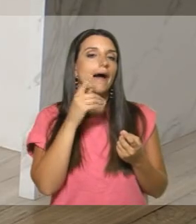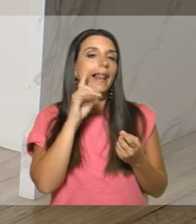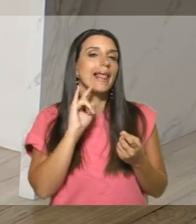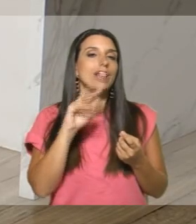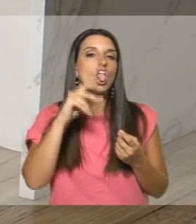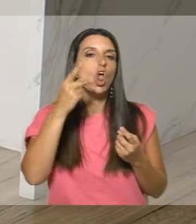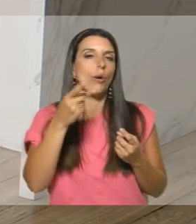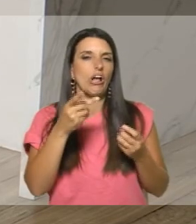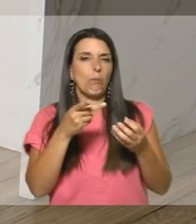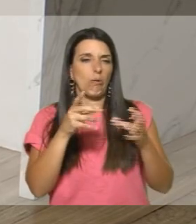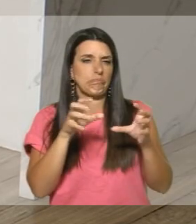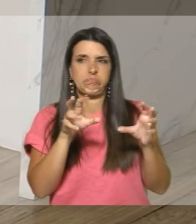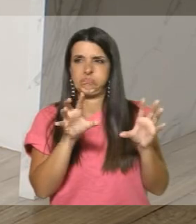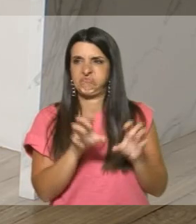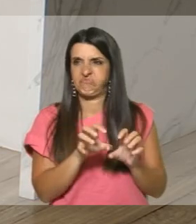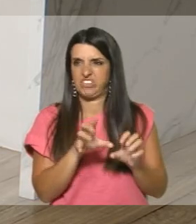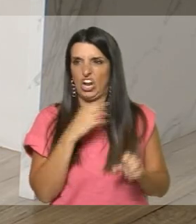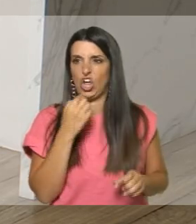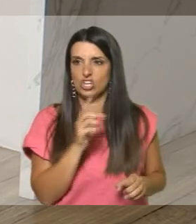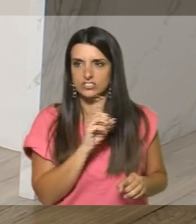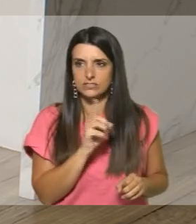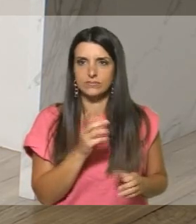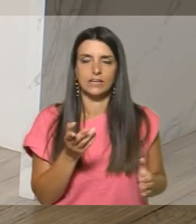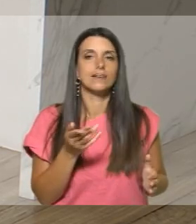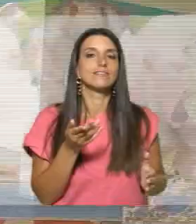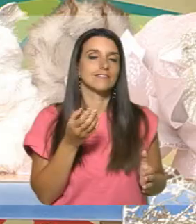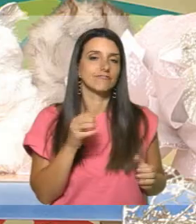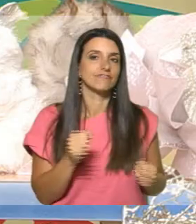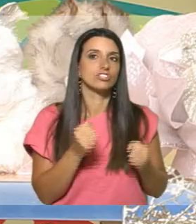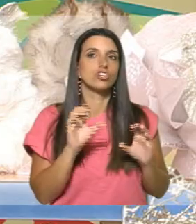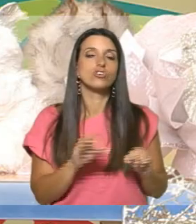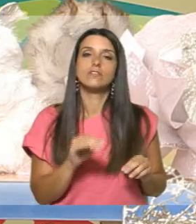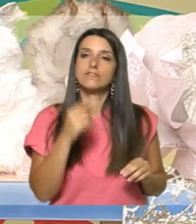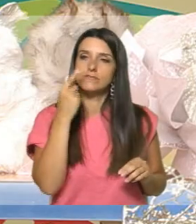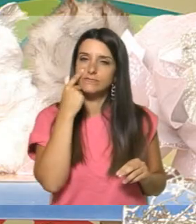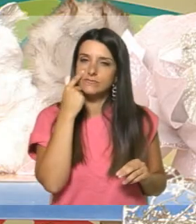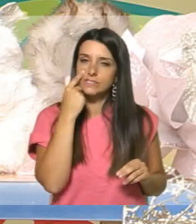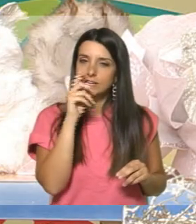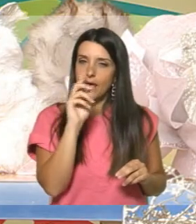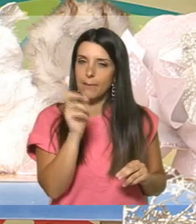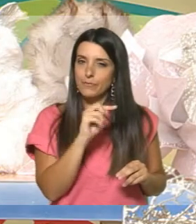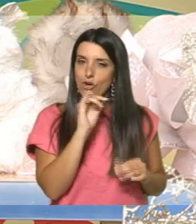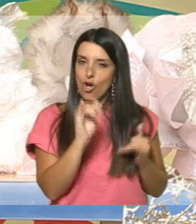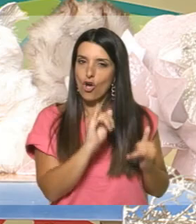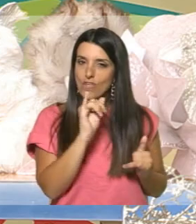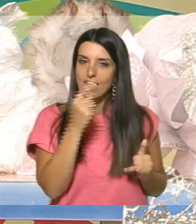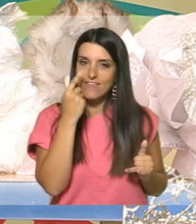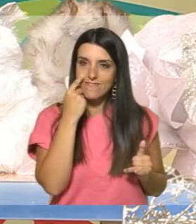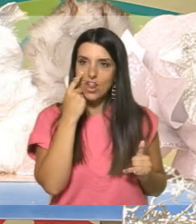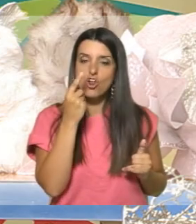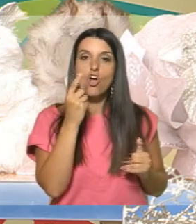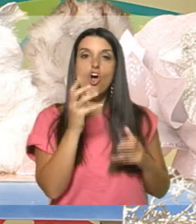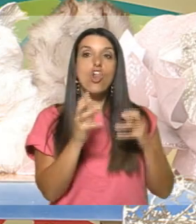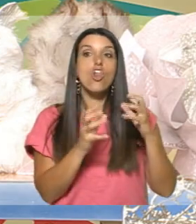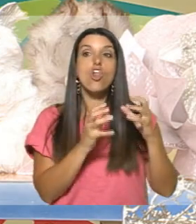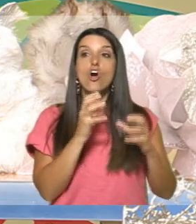no te levanta, no te bate. Y vos decís, ay, ¿qué hago ahora entonces? ¿Qué hago? Viste que rápidamente les voy a contar. ¿Vieron que están los colores?